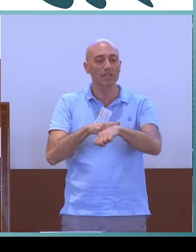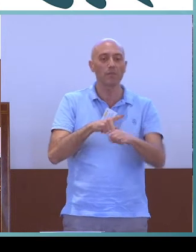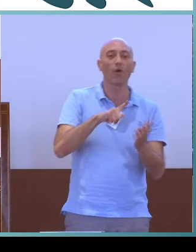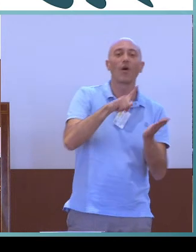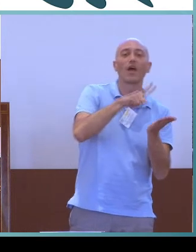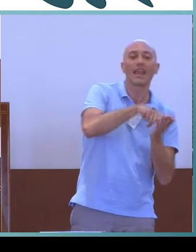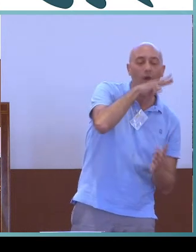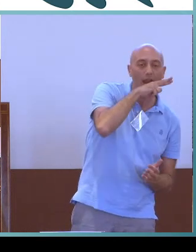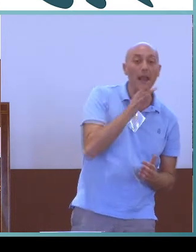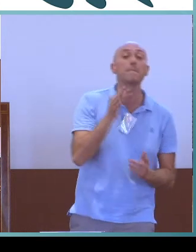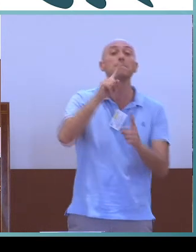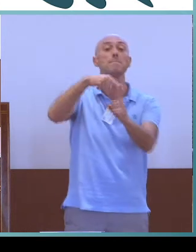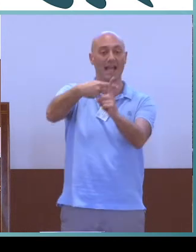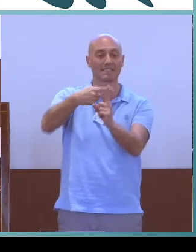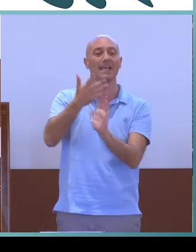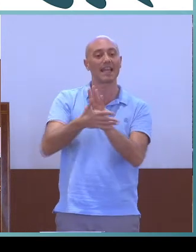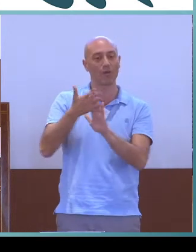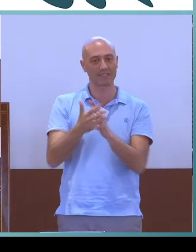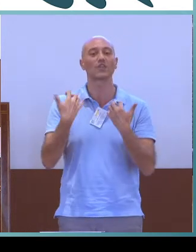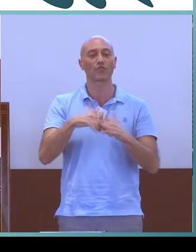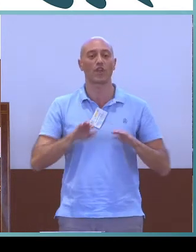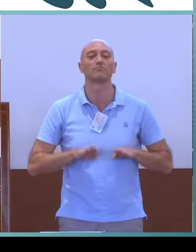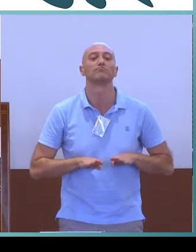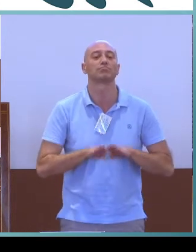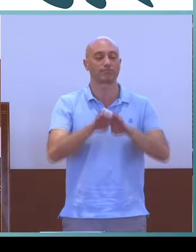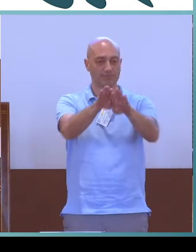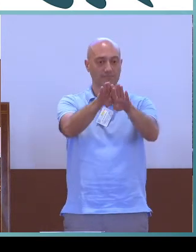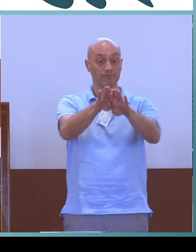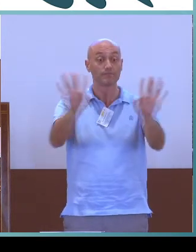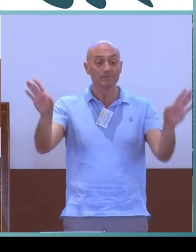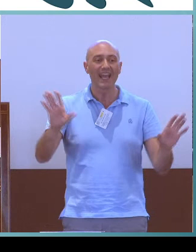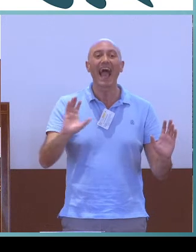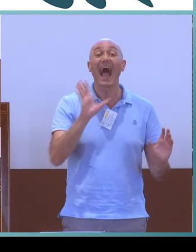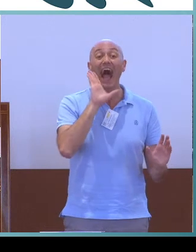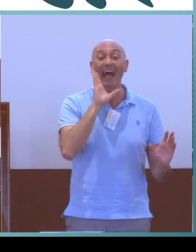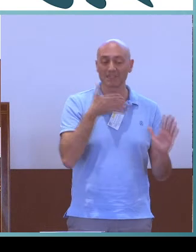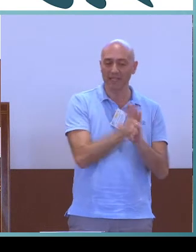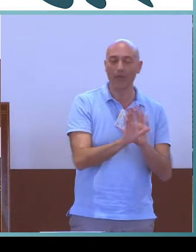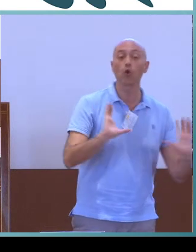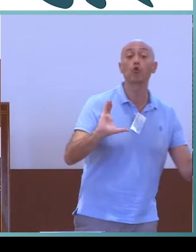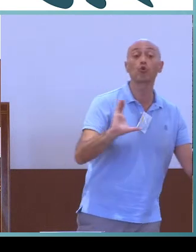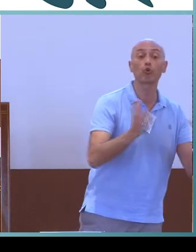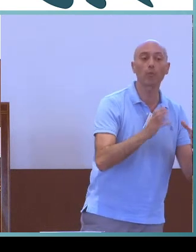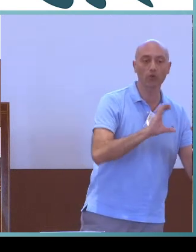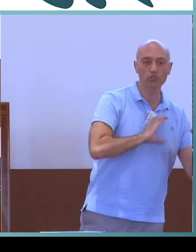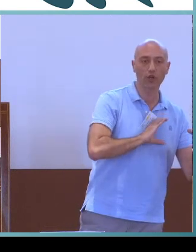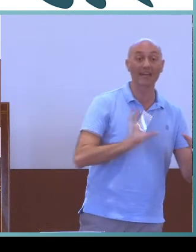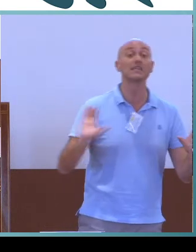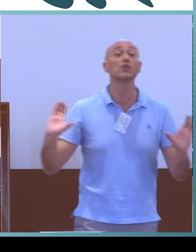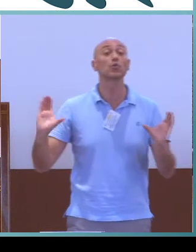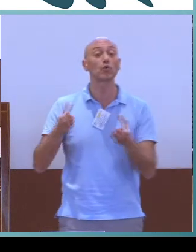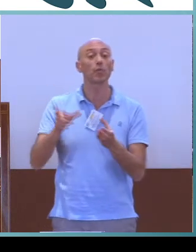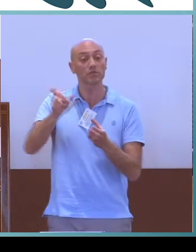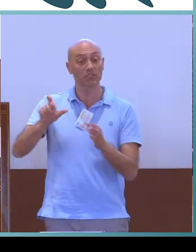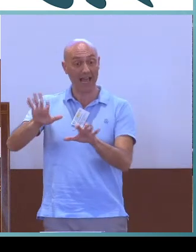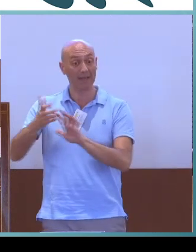Y también en los grupos entre los CODAS y los aprendices tardíos de la SIA, no hemos encontrado ninguna diferencia en los tiempos de